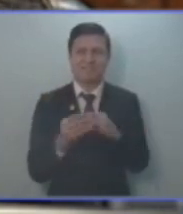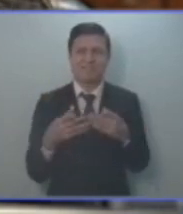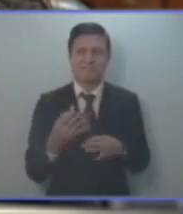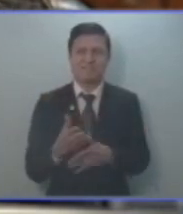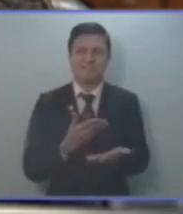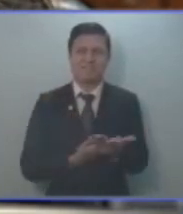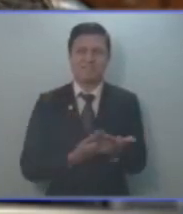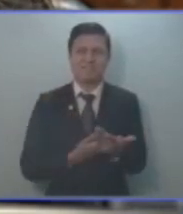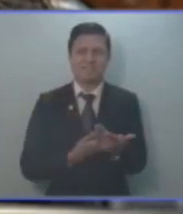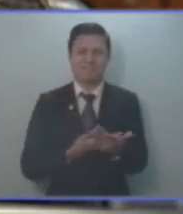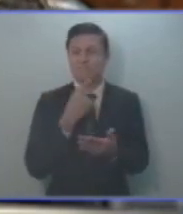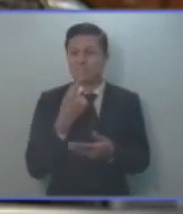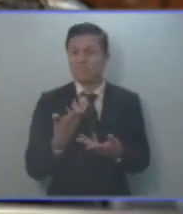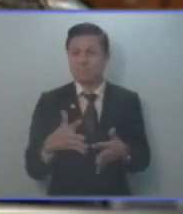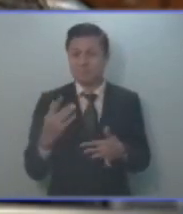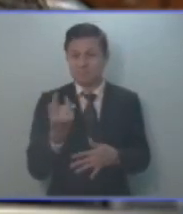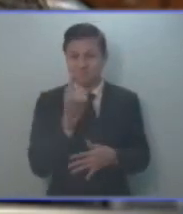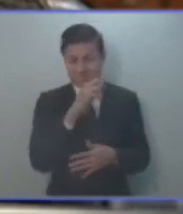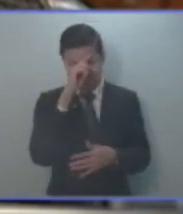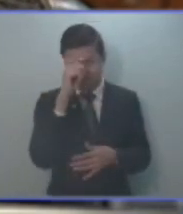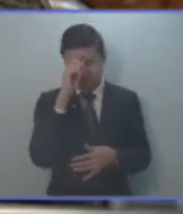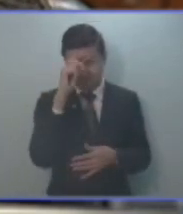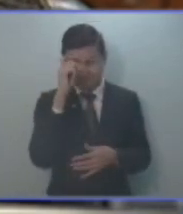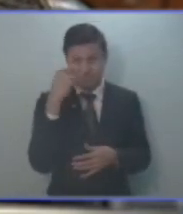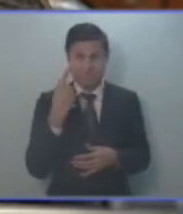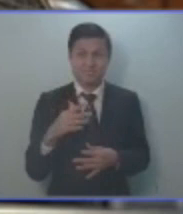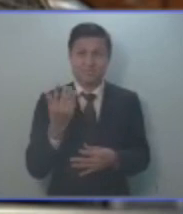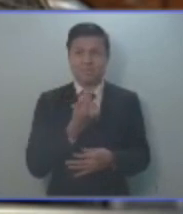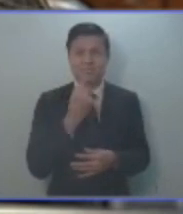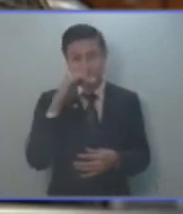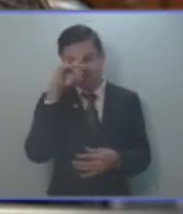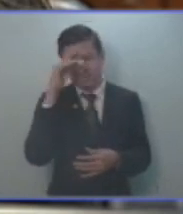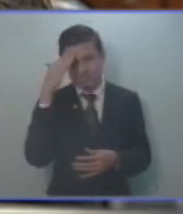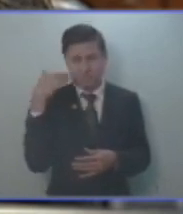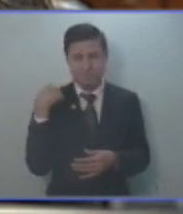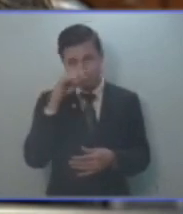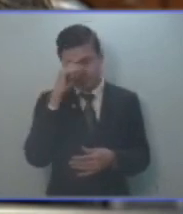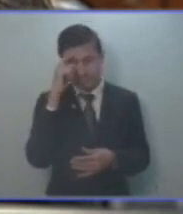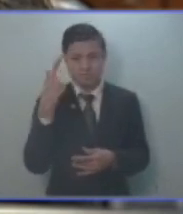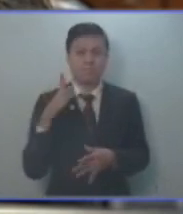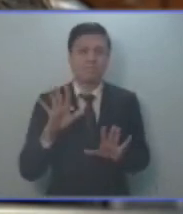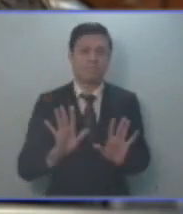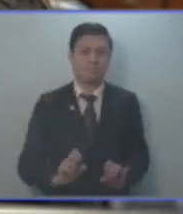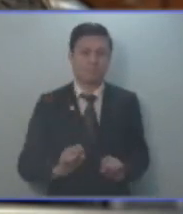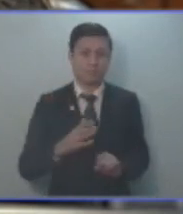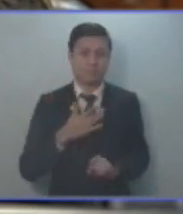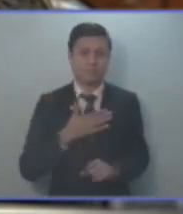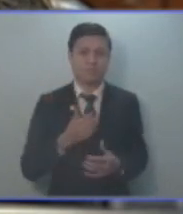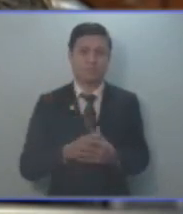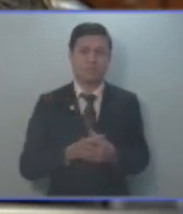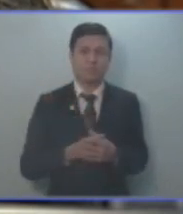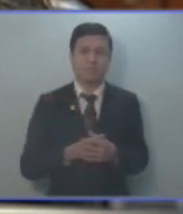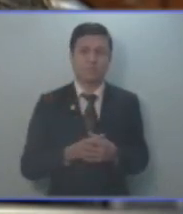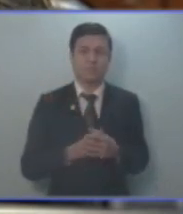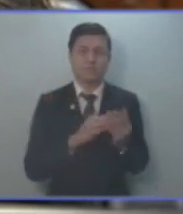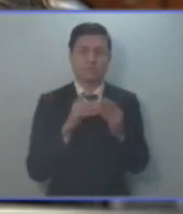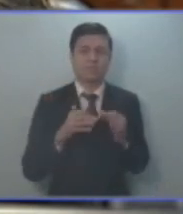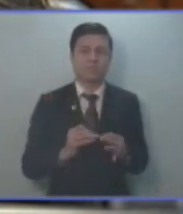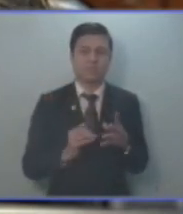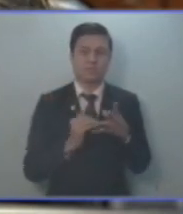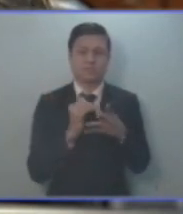a que los trabajadores y las trabajadoras tengan nivelaciones